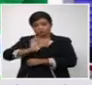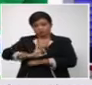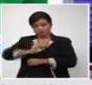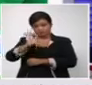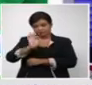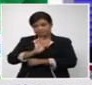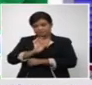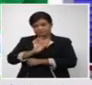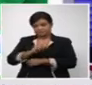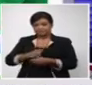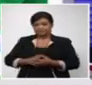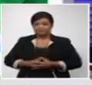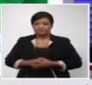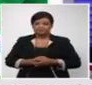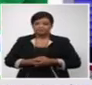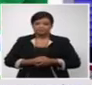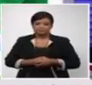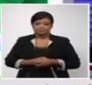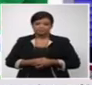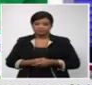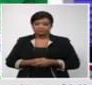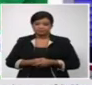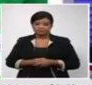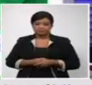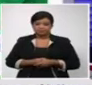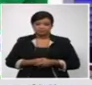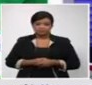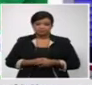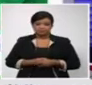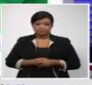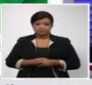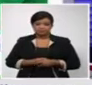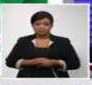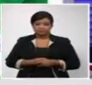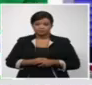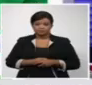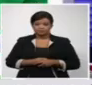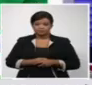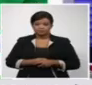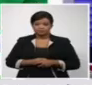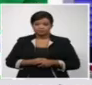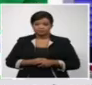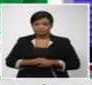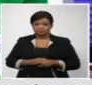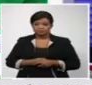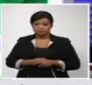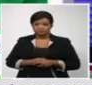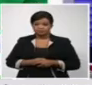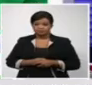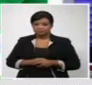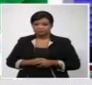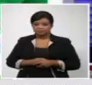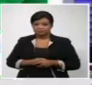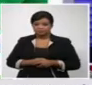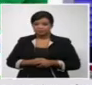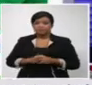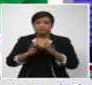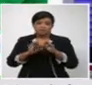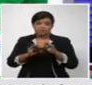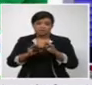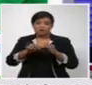51,2% de casos confirmados pues han sido del sexo masculino, discretamente